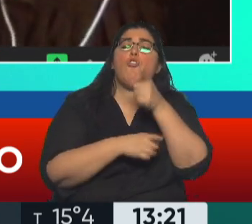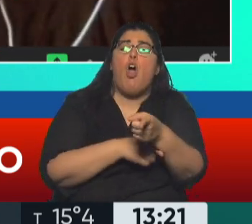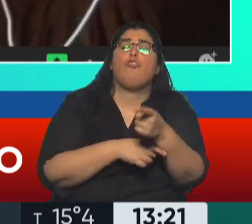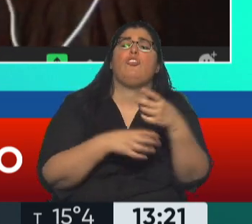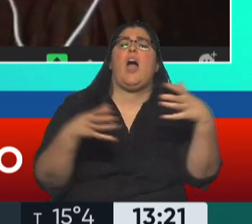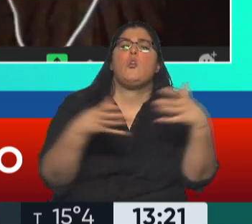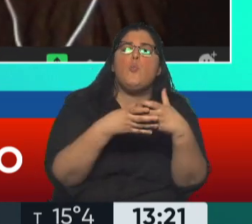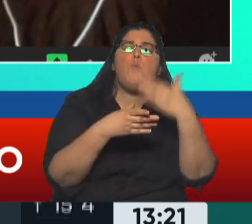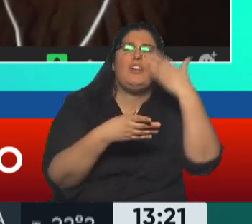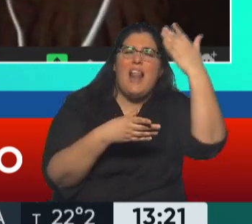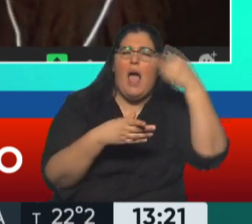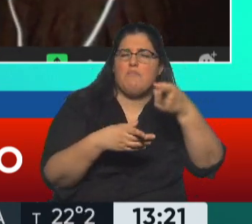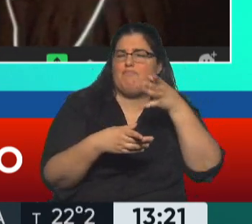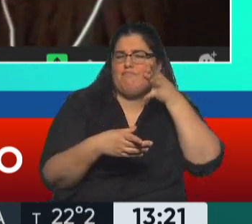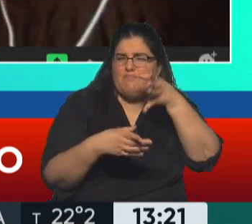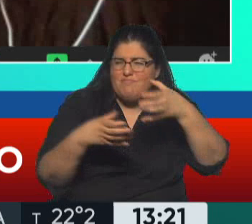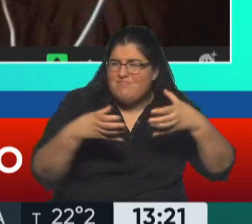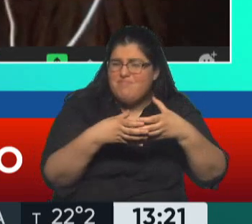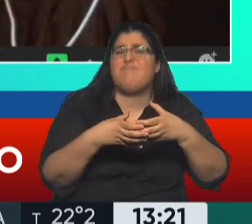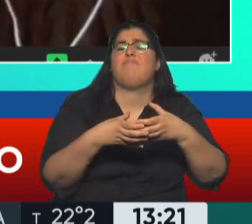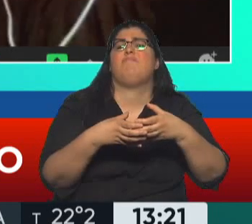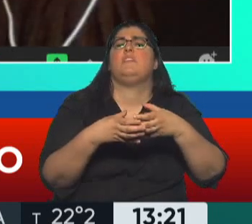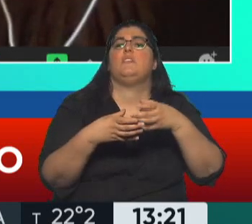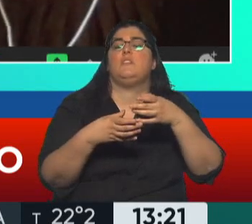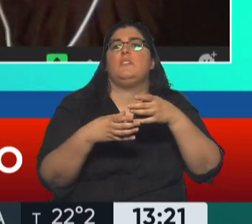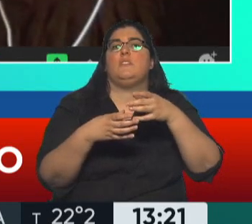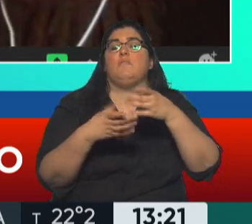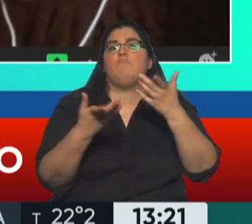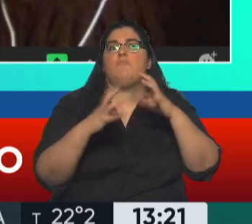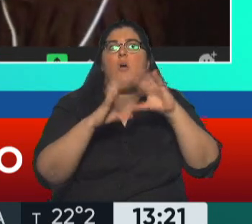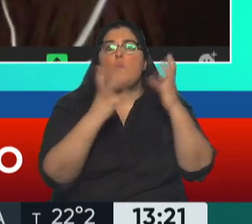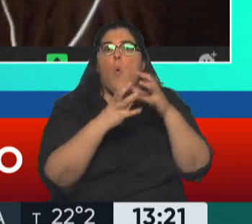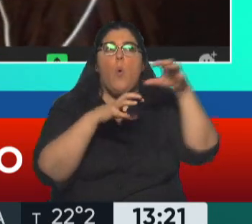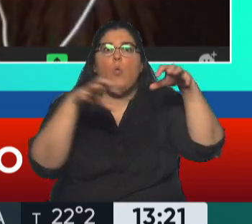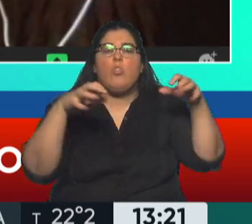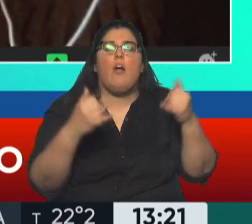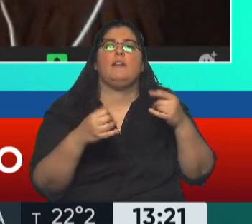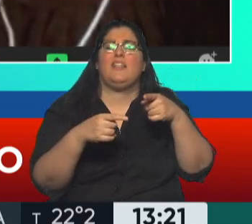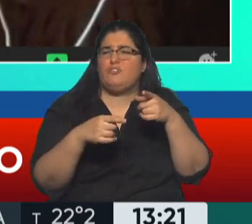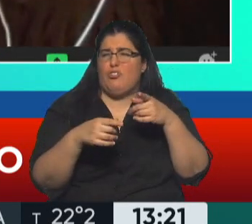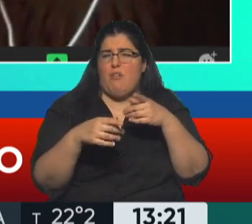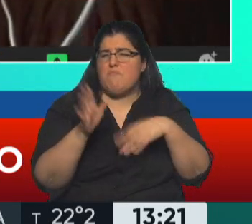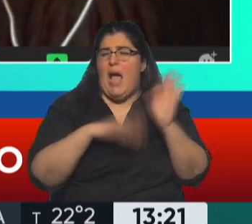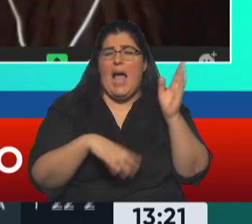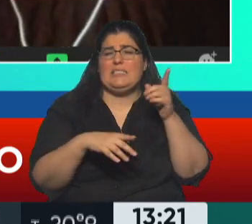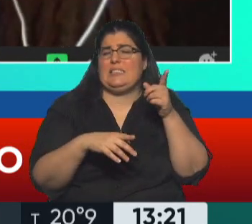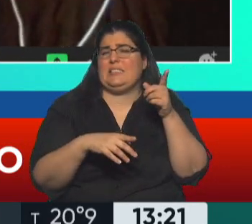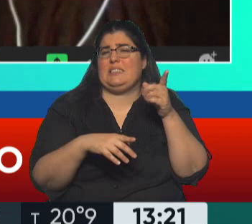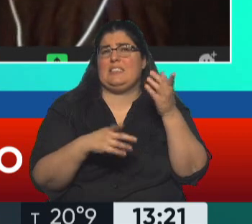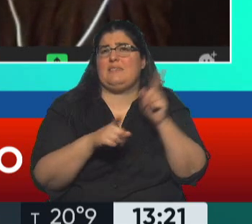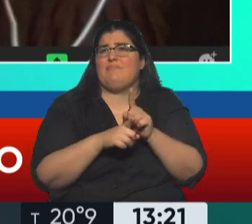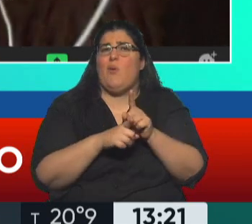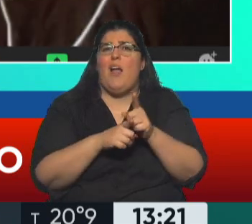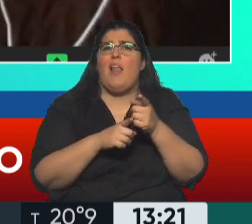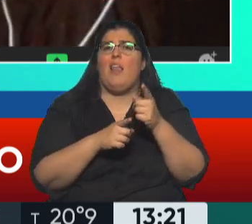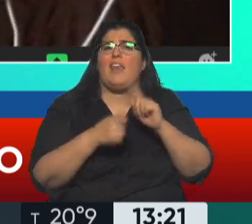fundamentalistas islámicos en ciertas partes del mundo, no es la principal de la agenda